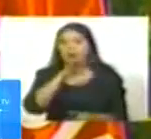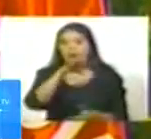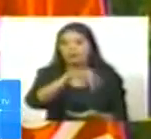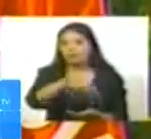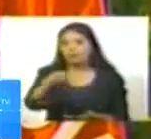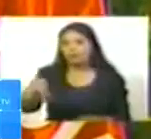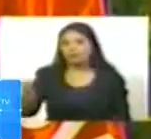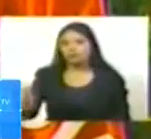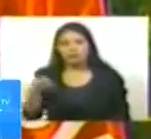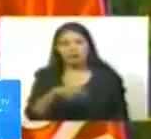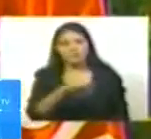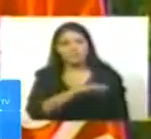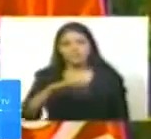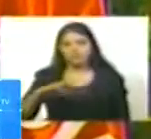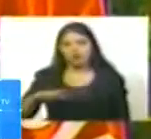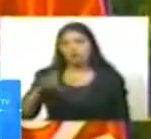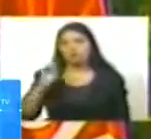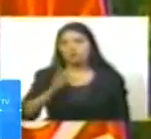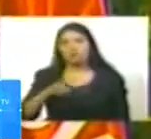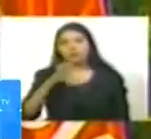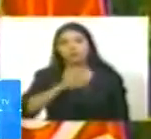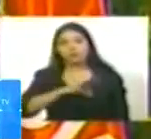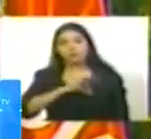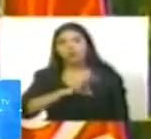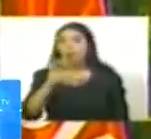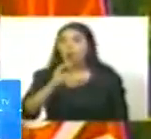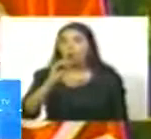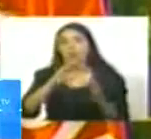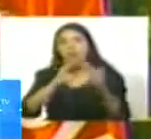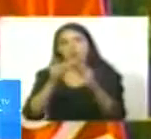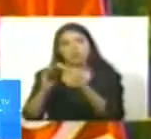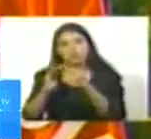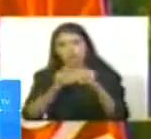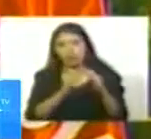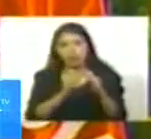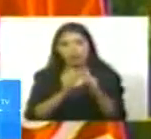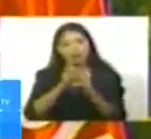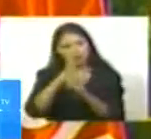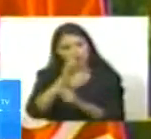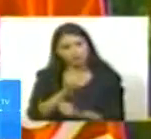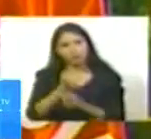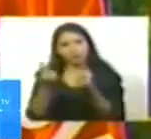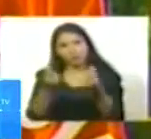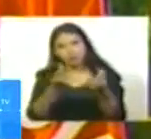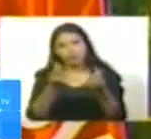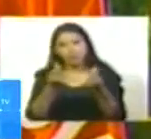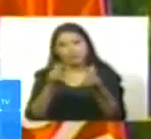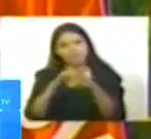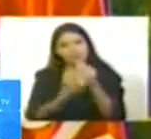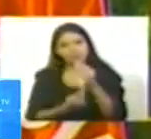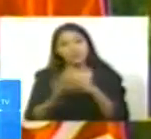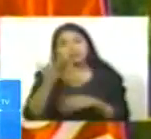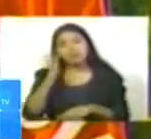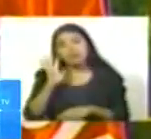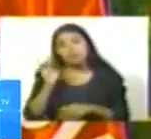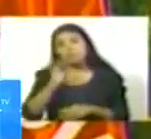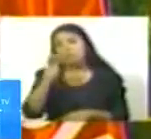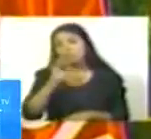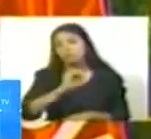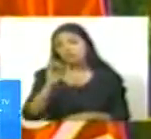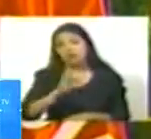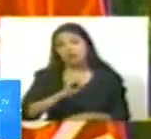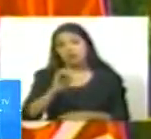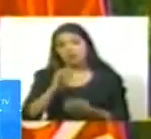privada y la propiedad social o comunal. Creen en una economía mixta. Estamos hablando de porcentajes